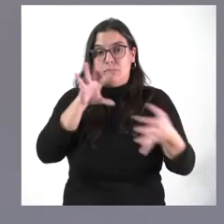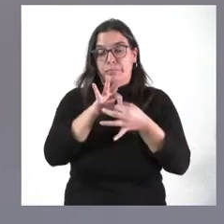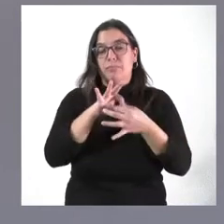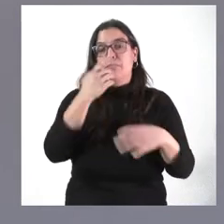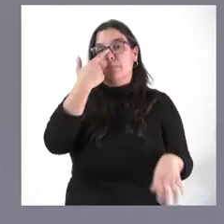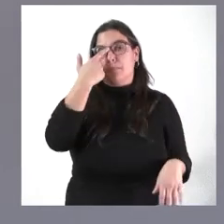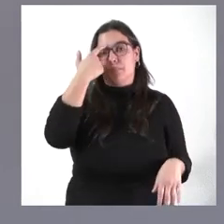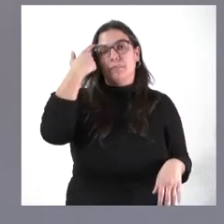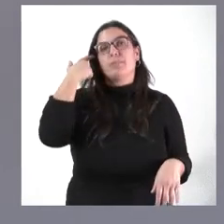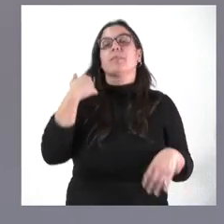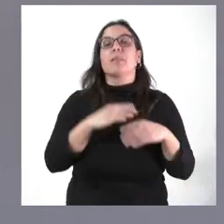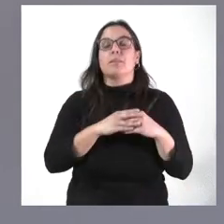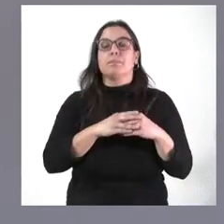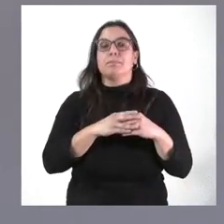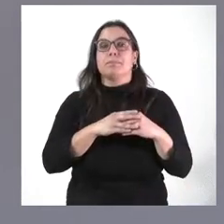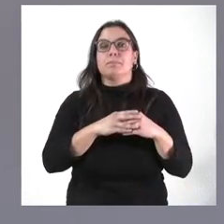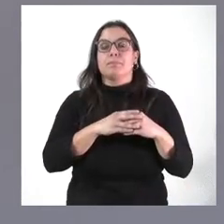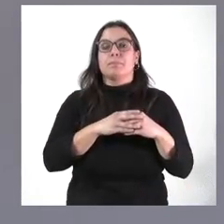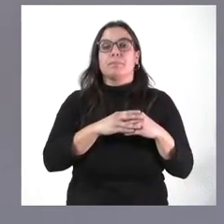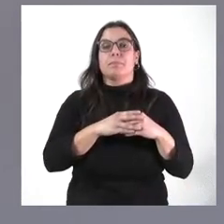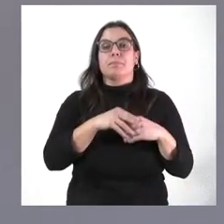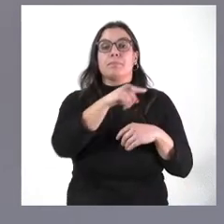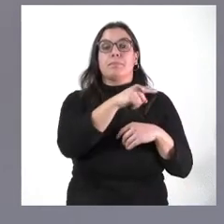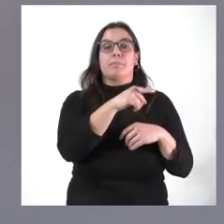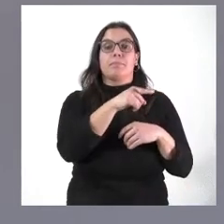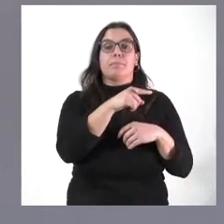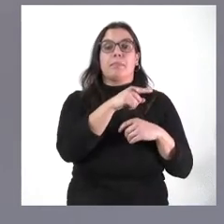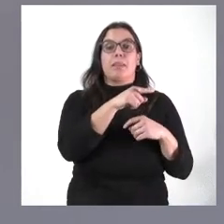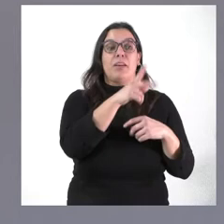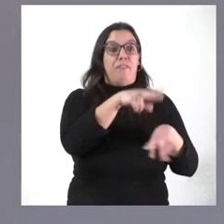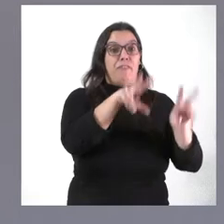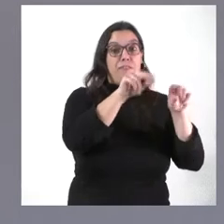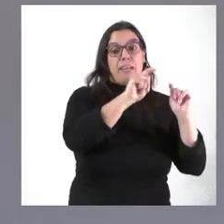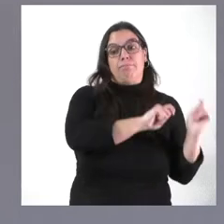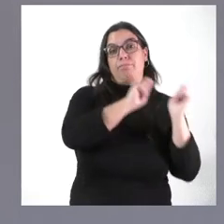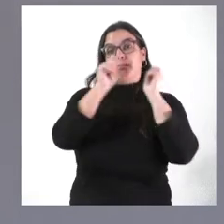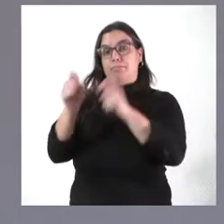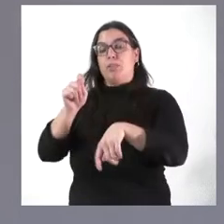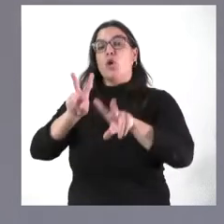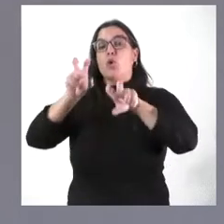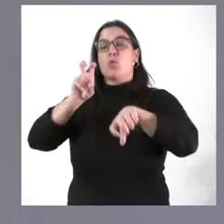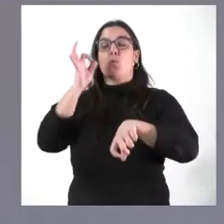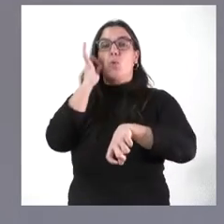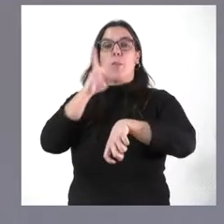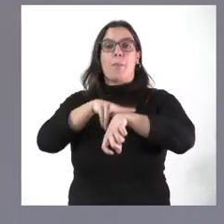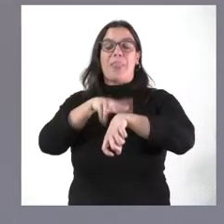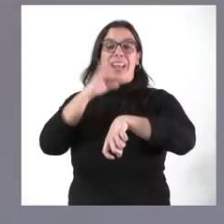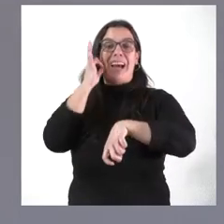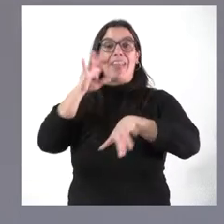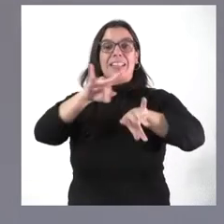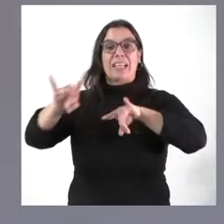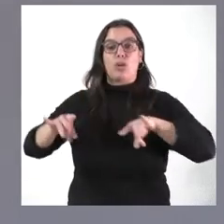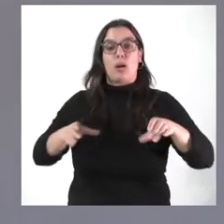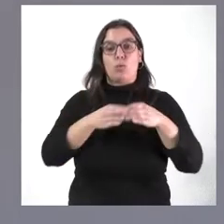y relacionado con la anterior es la el nombramiento como nueva delegada territorial de la junta de